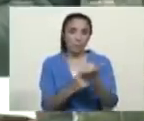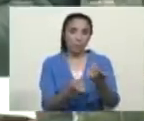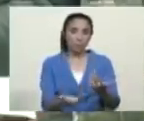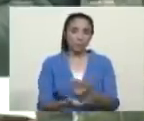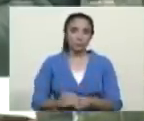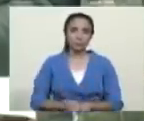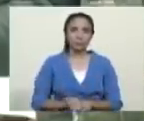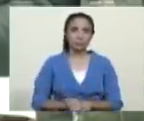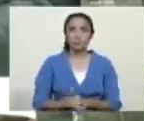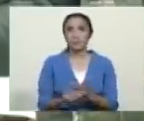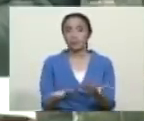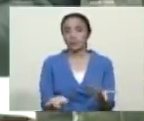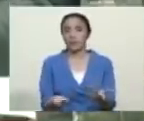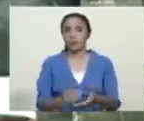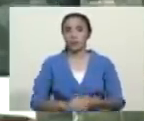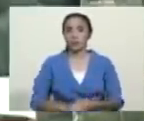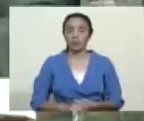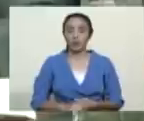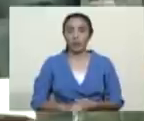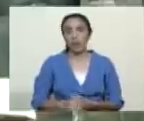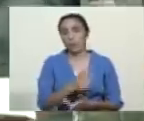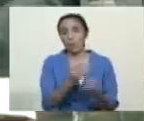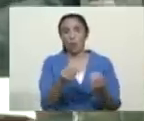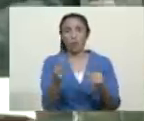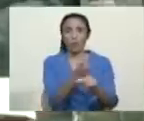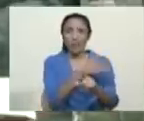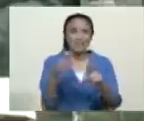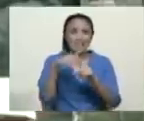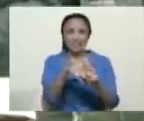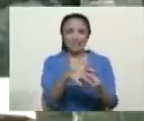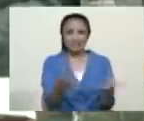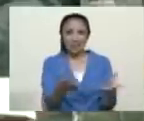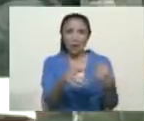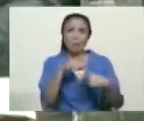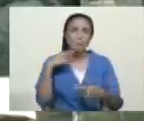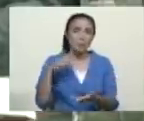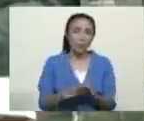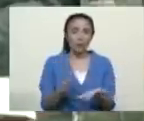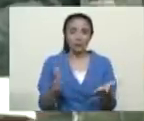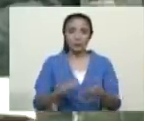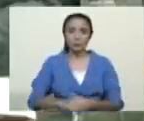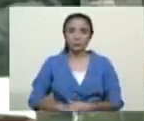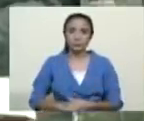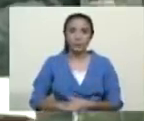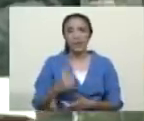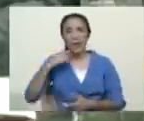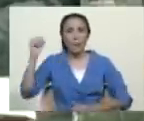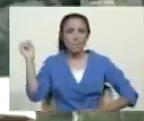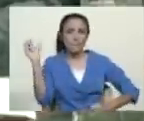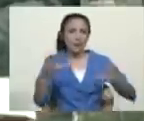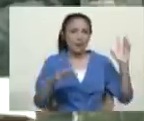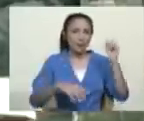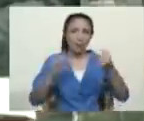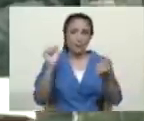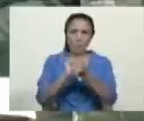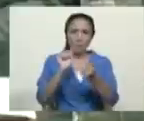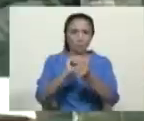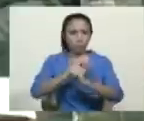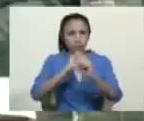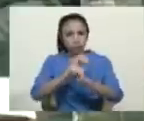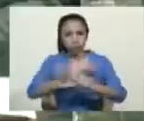que muy rápidamente procedieron a la violencia. Se lanzaron piedras y bombas